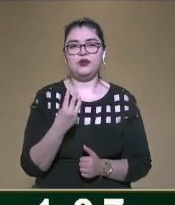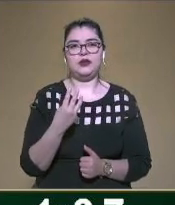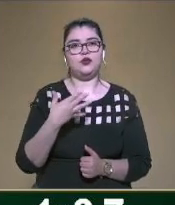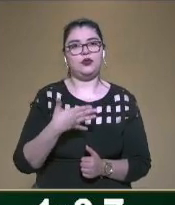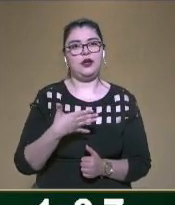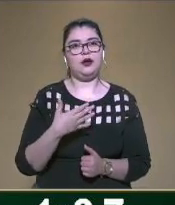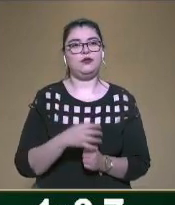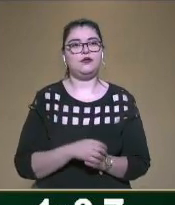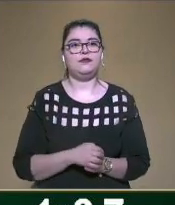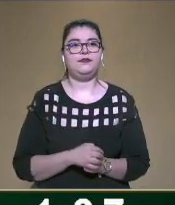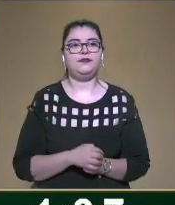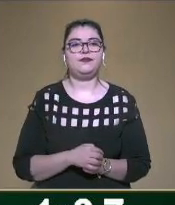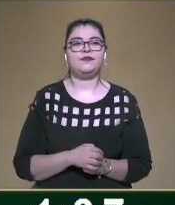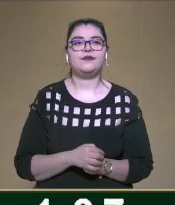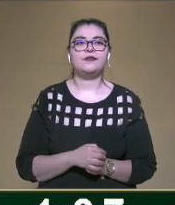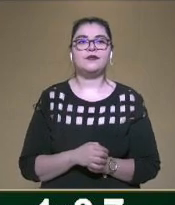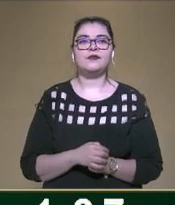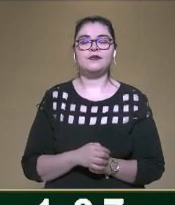También 3/8.